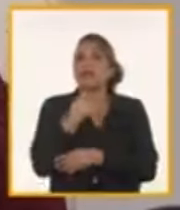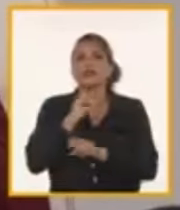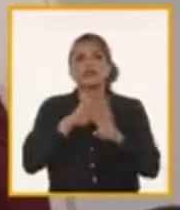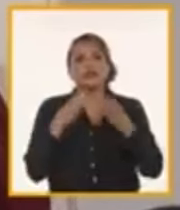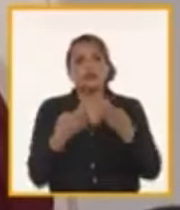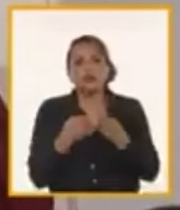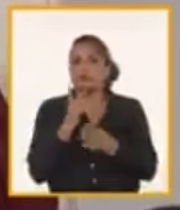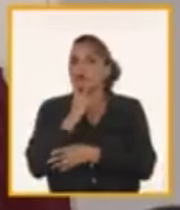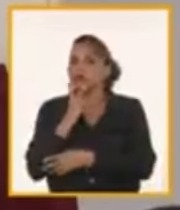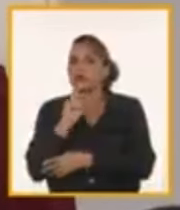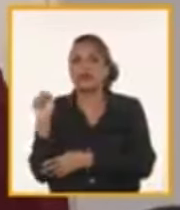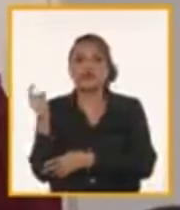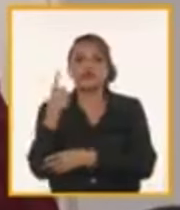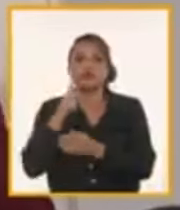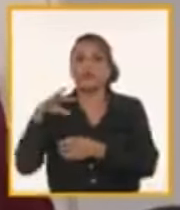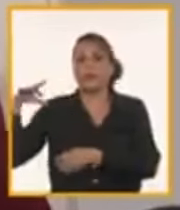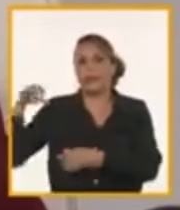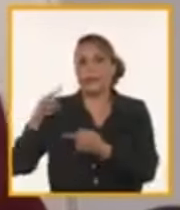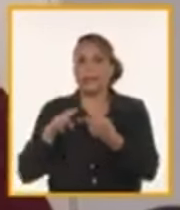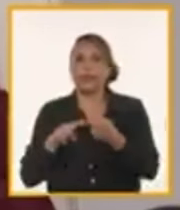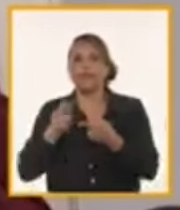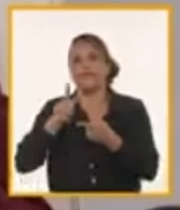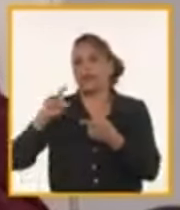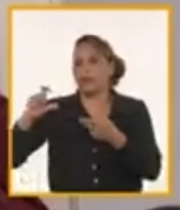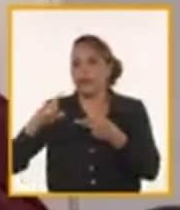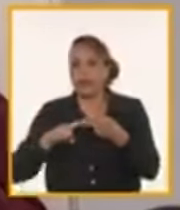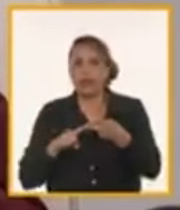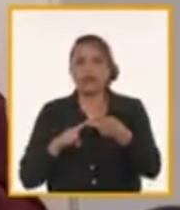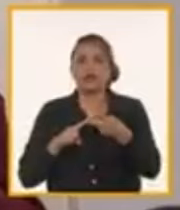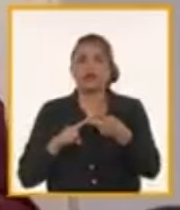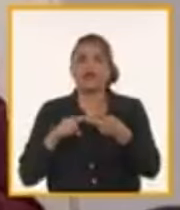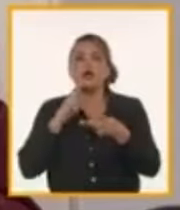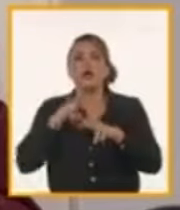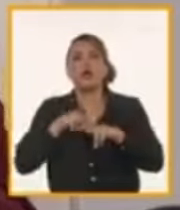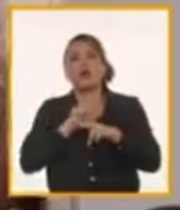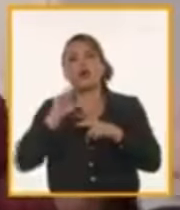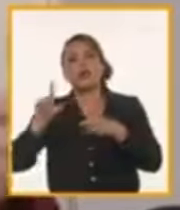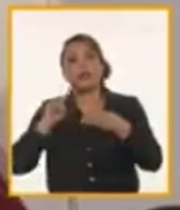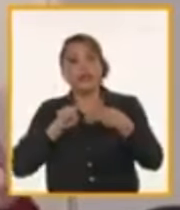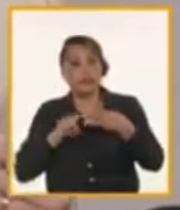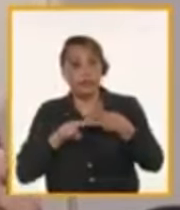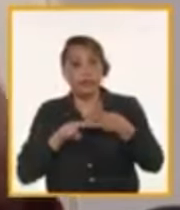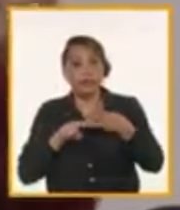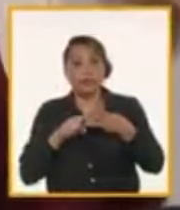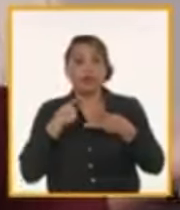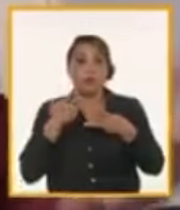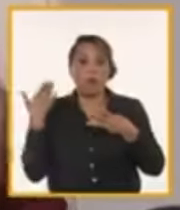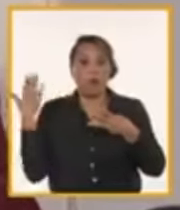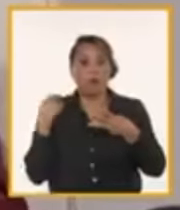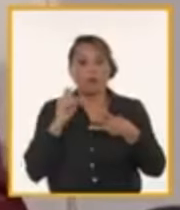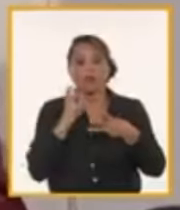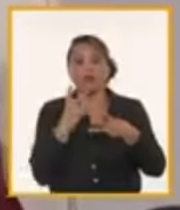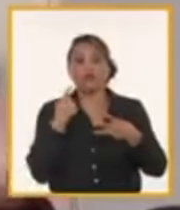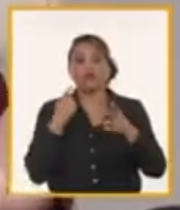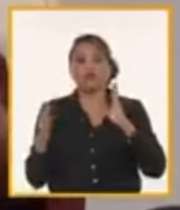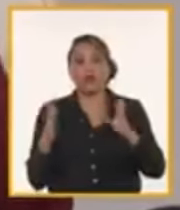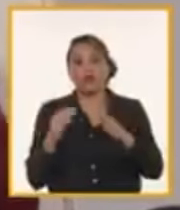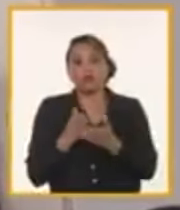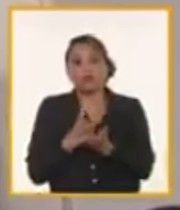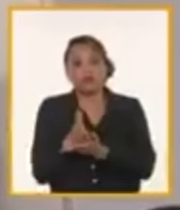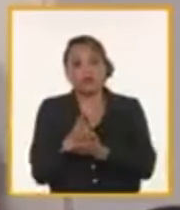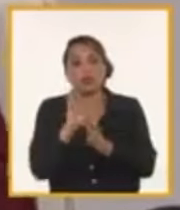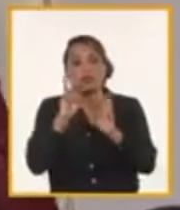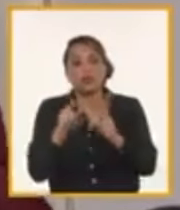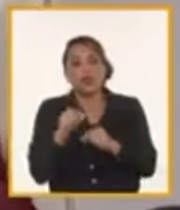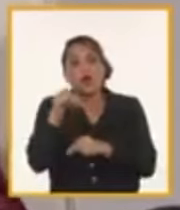extendiendo no solo a Pinal de Río Villa Clara y Olguín como estaba previsto en 2 años consecutivos con resultados favorables